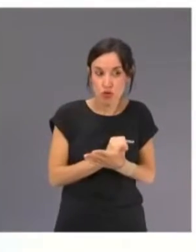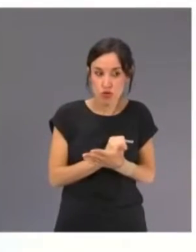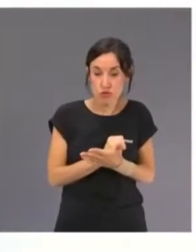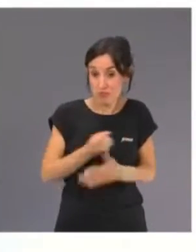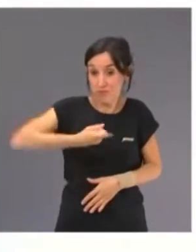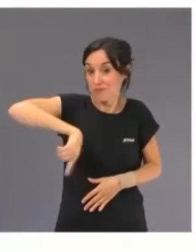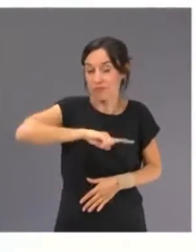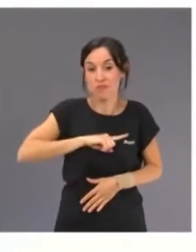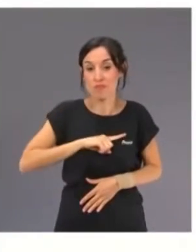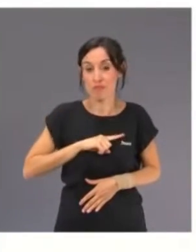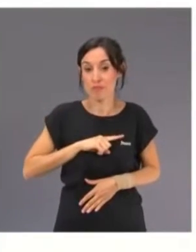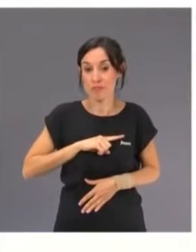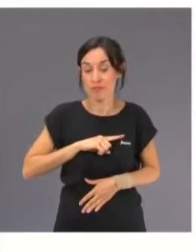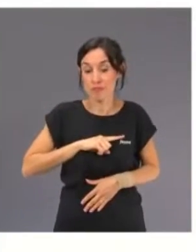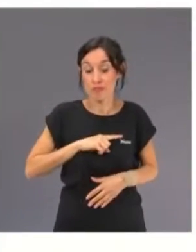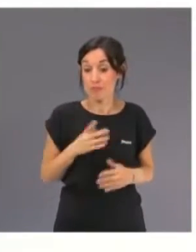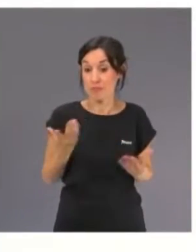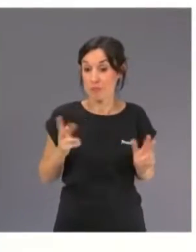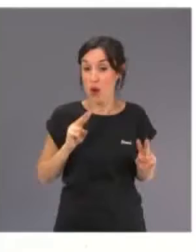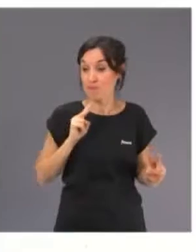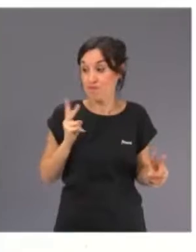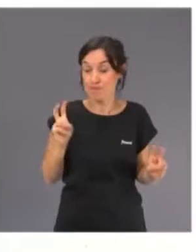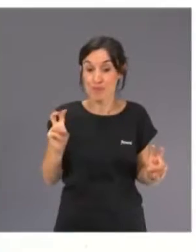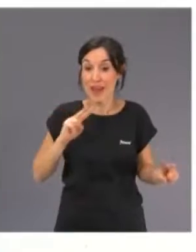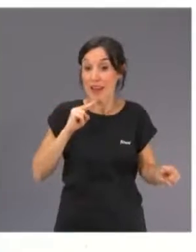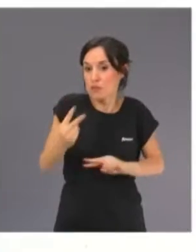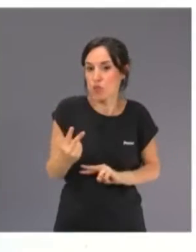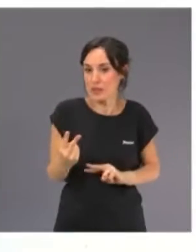de nosotros respondiendo